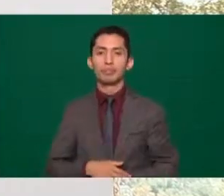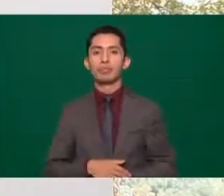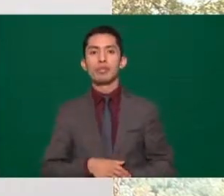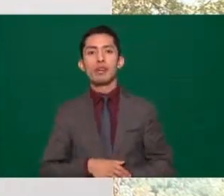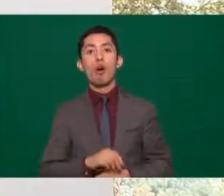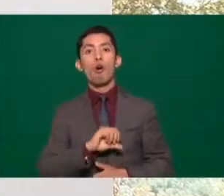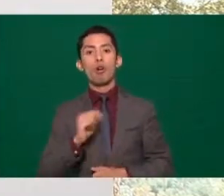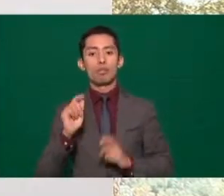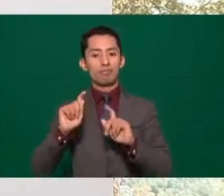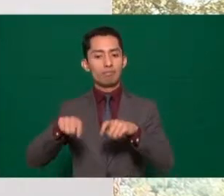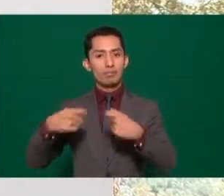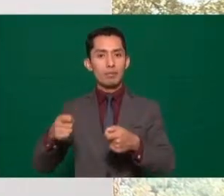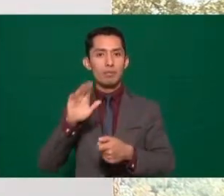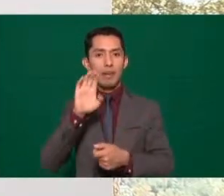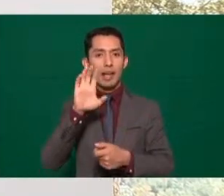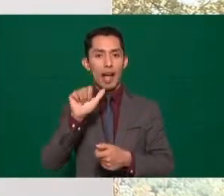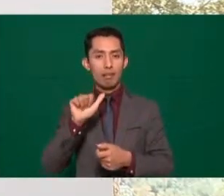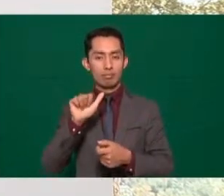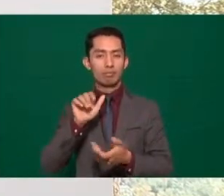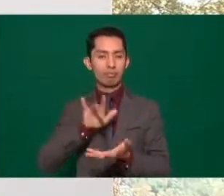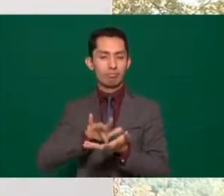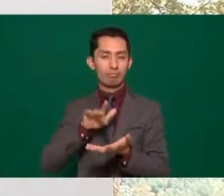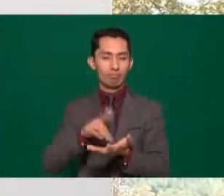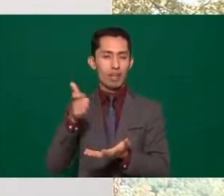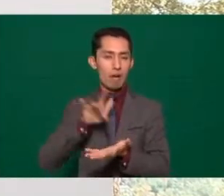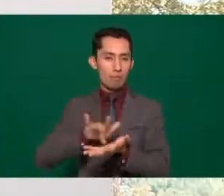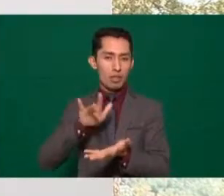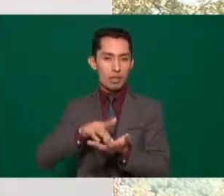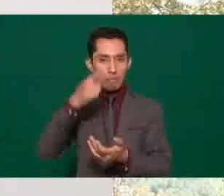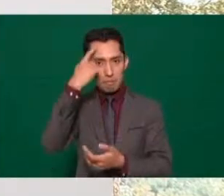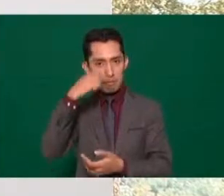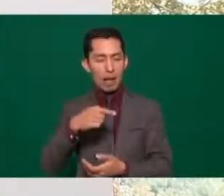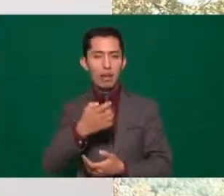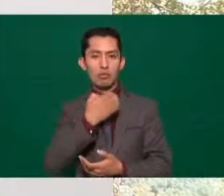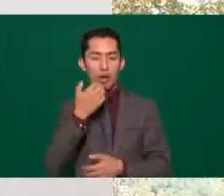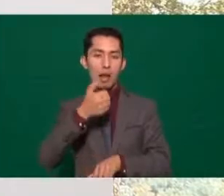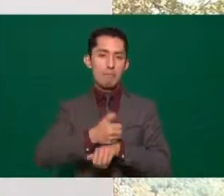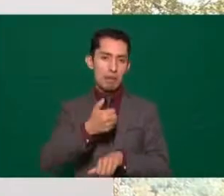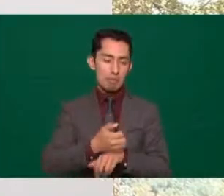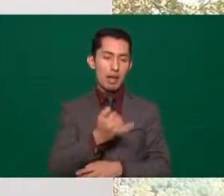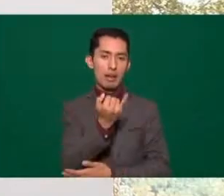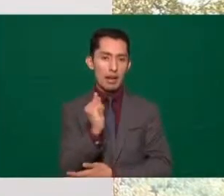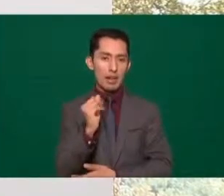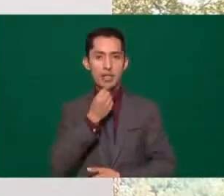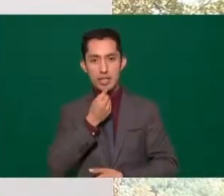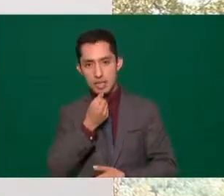becas para preescolar, primaria, secundaria,